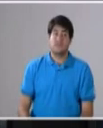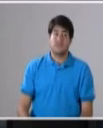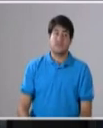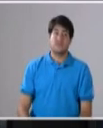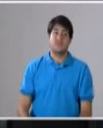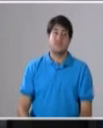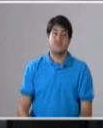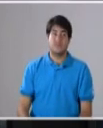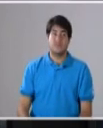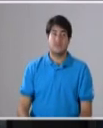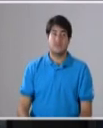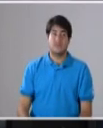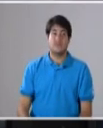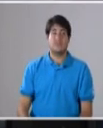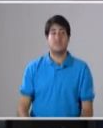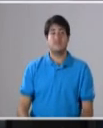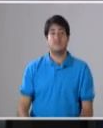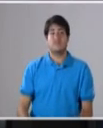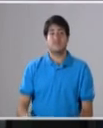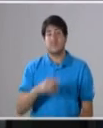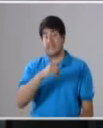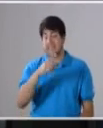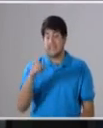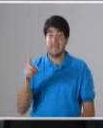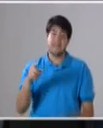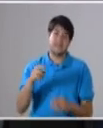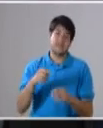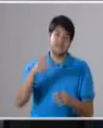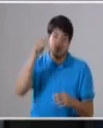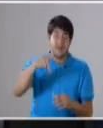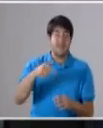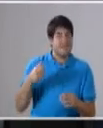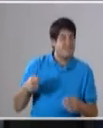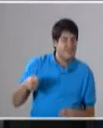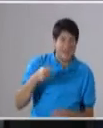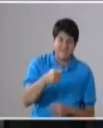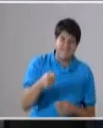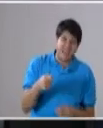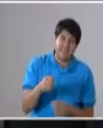y viven por allá, hermanos, les han estado volando machete también.